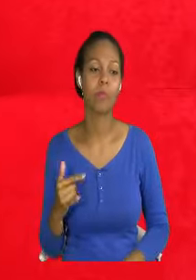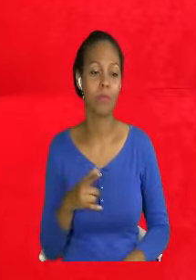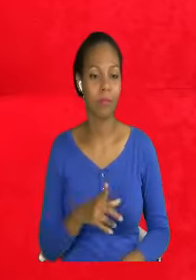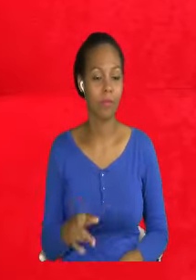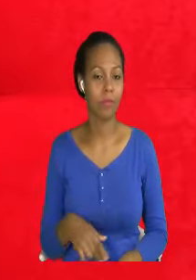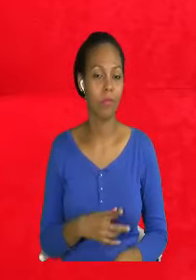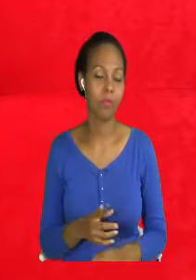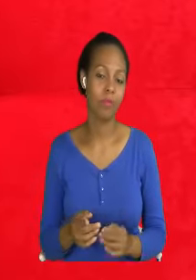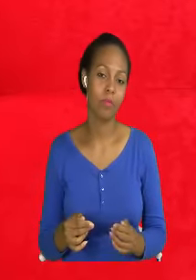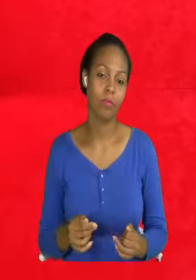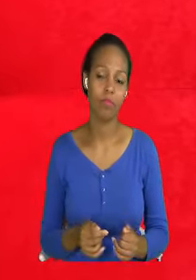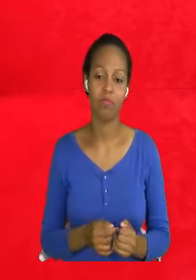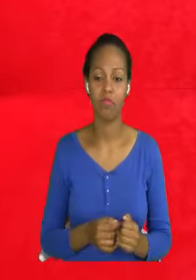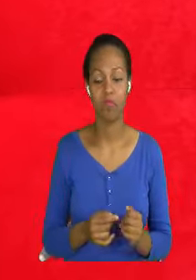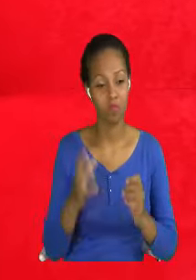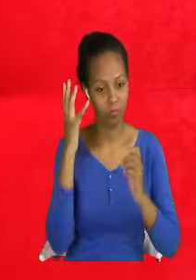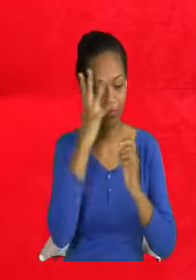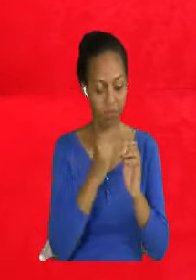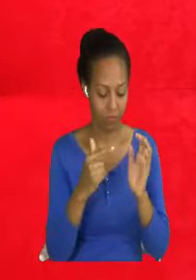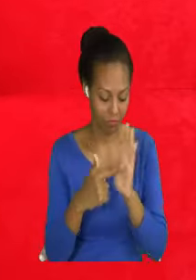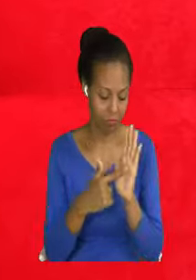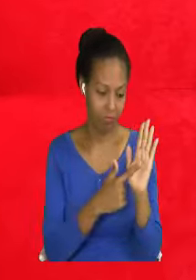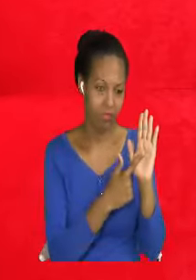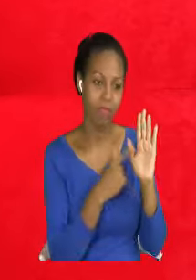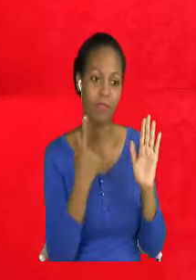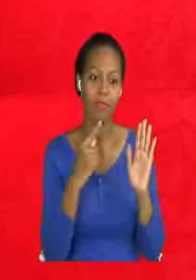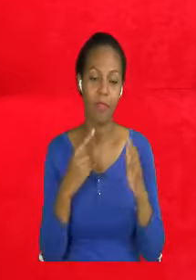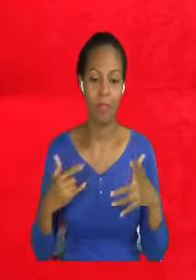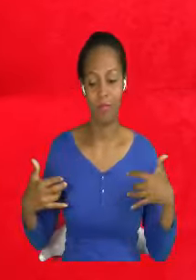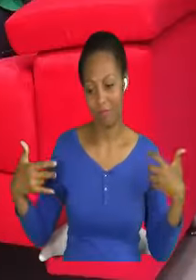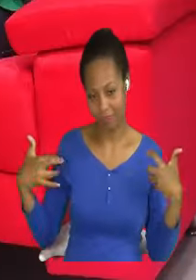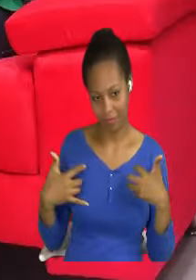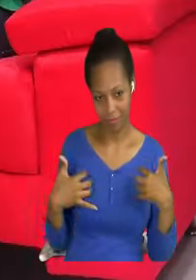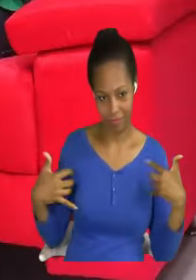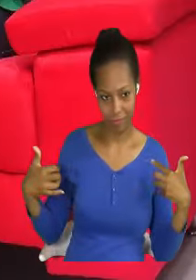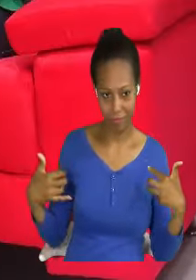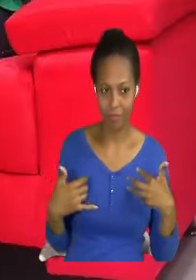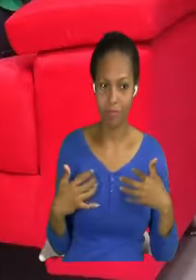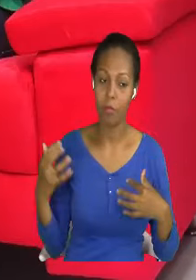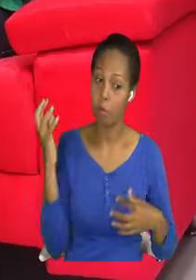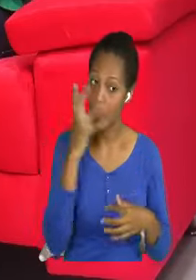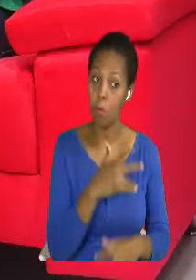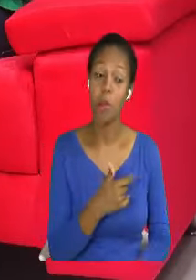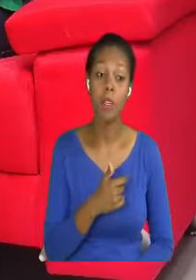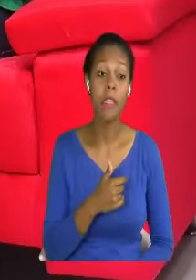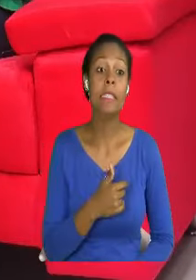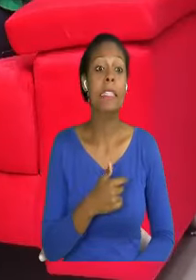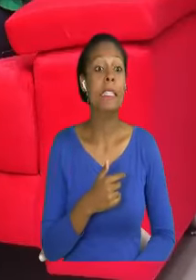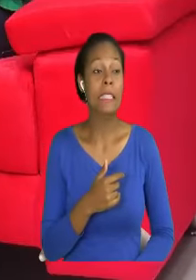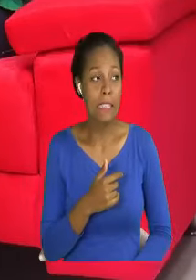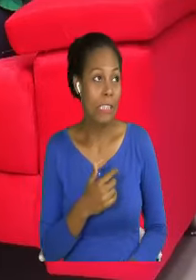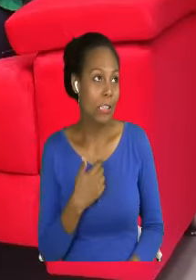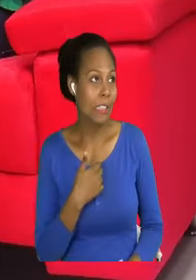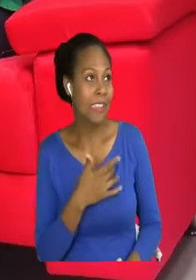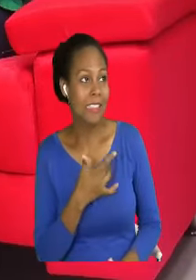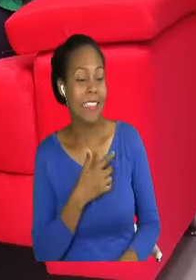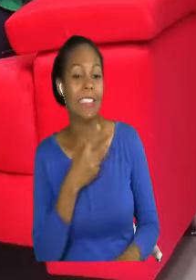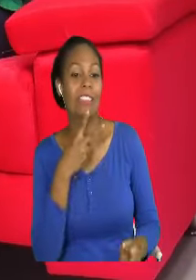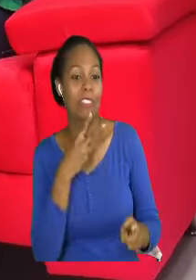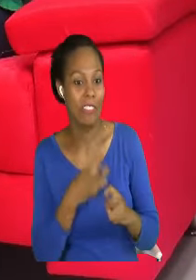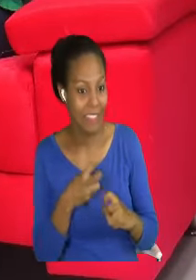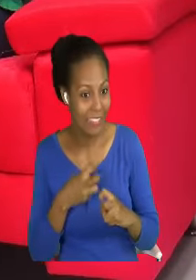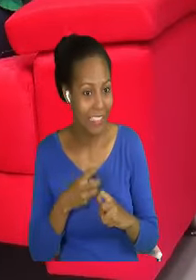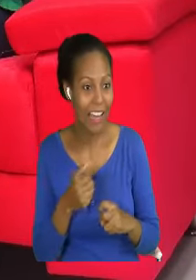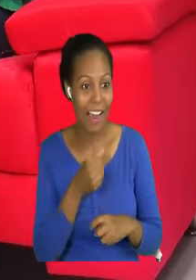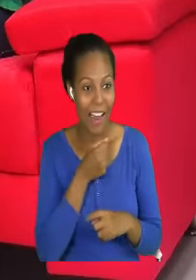atreviéndonos a hacer algo bien bonito y bien importante, que es vallenato. Es de las cosas más difíciles que me han parecido cantar vallenato,